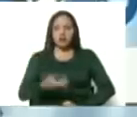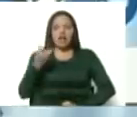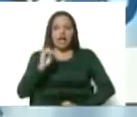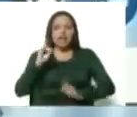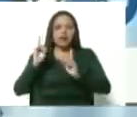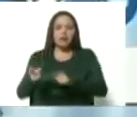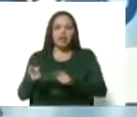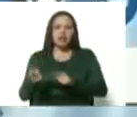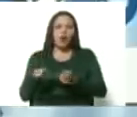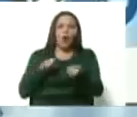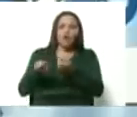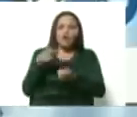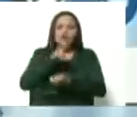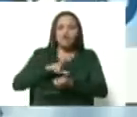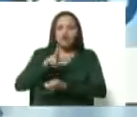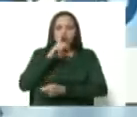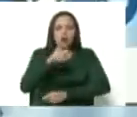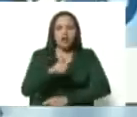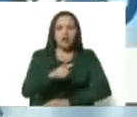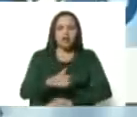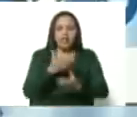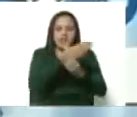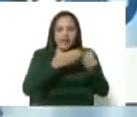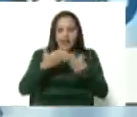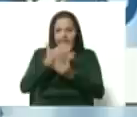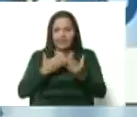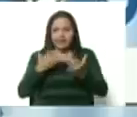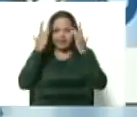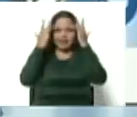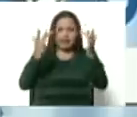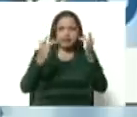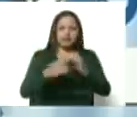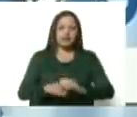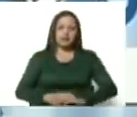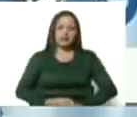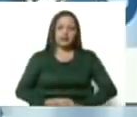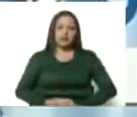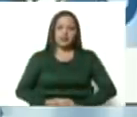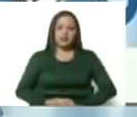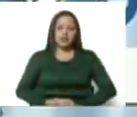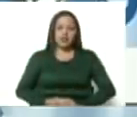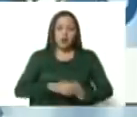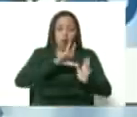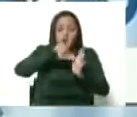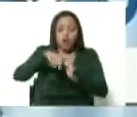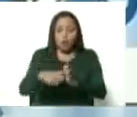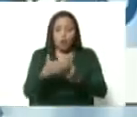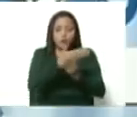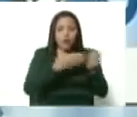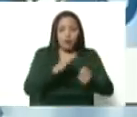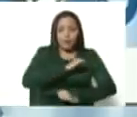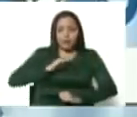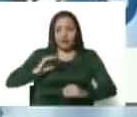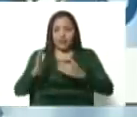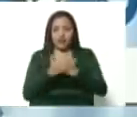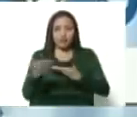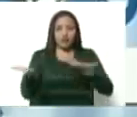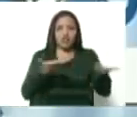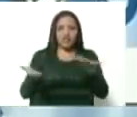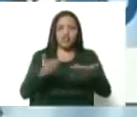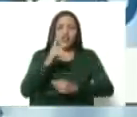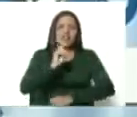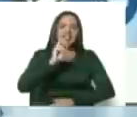fraudulento de tarjetas inteligentes, violación de correspondencia privada por empleado del servicio de